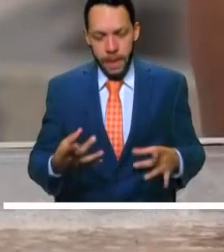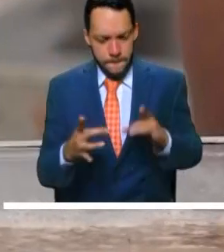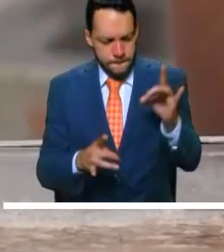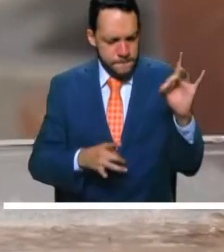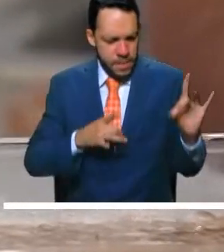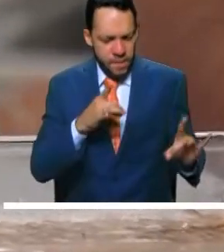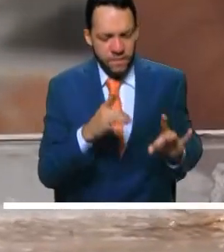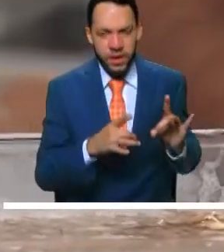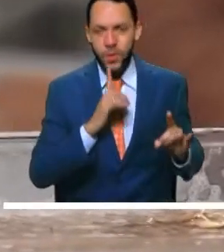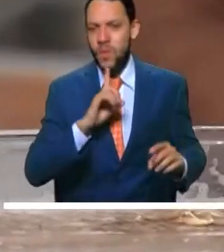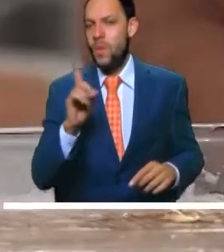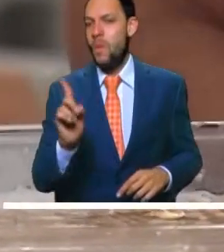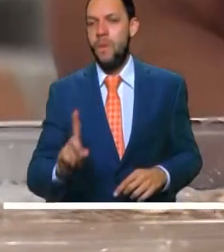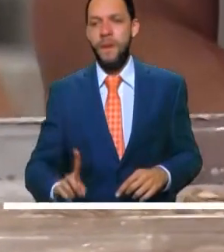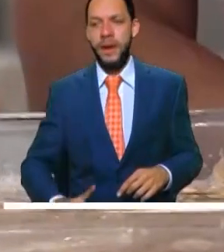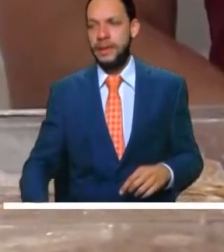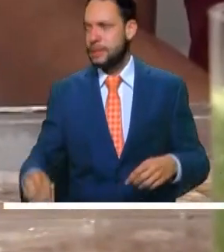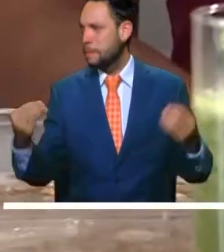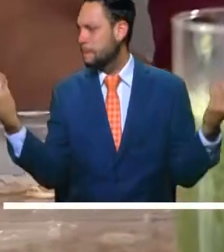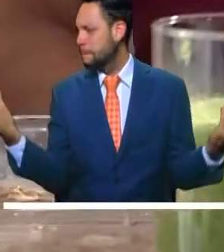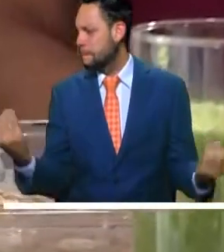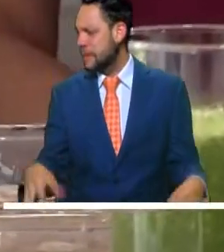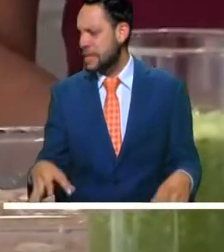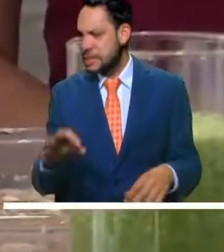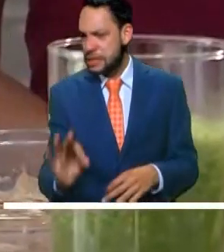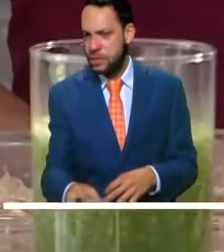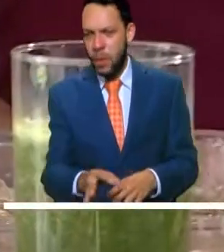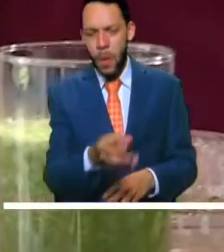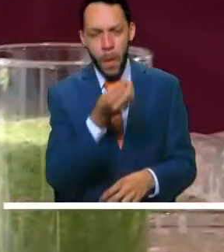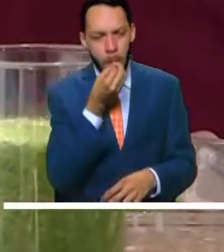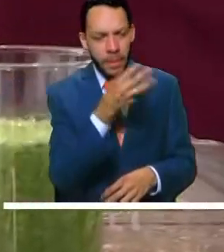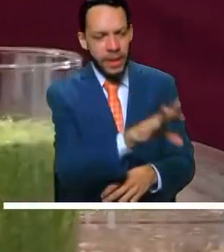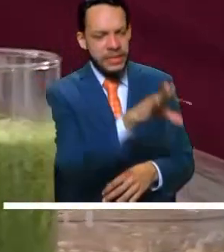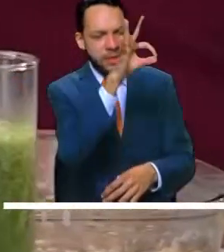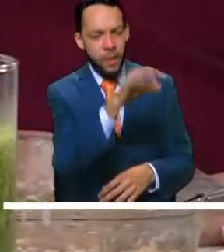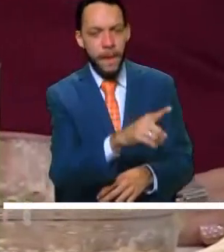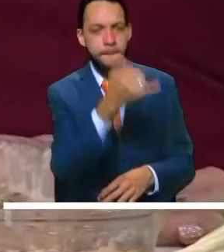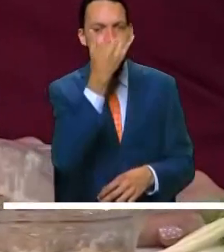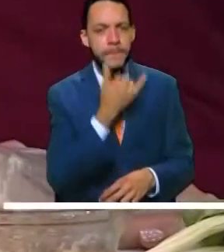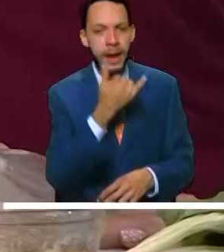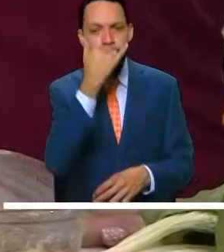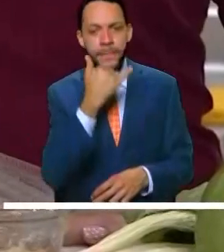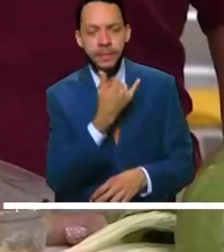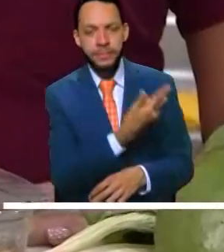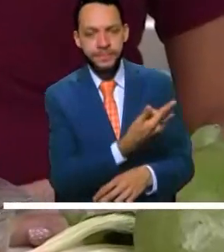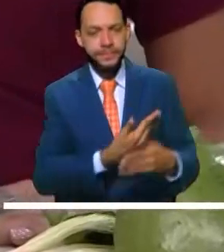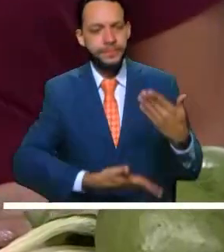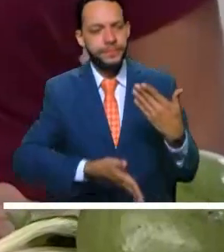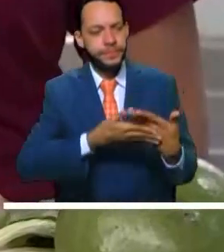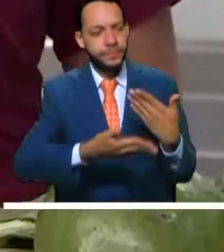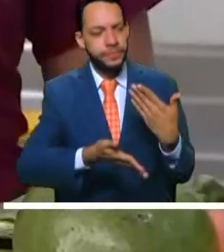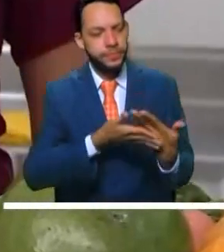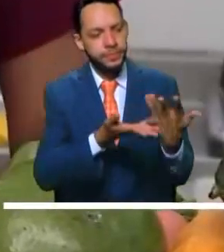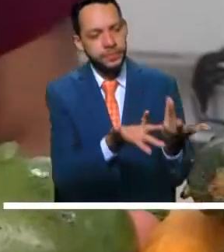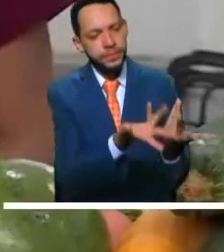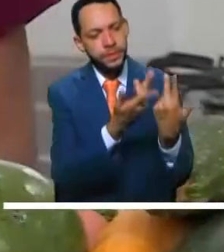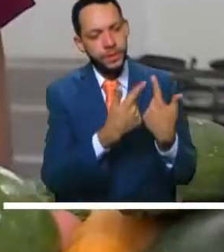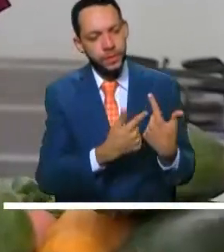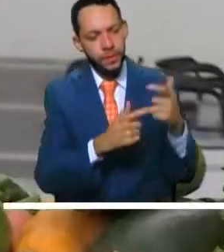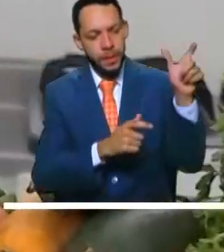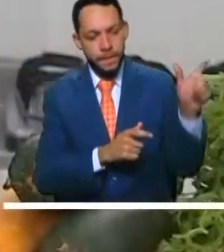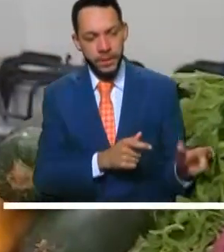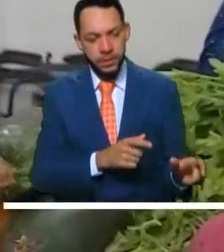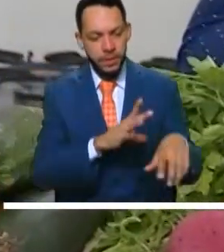asertivo en la elección en cada momento de la alimentación. Es por eso que la información nutricional que les dan los doctores en